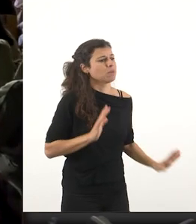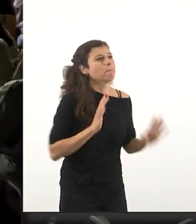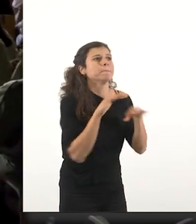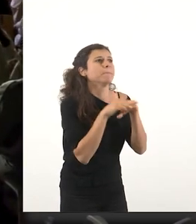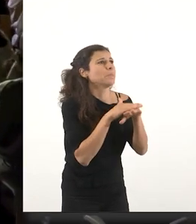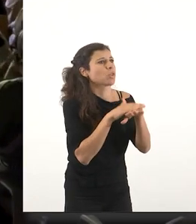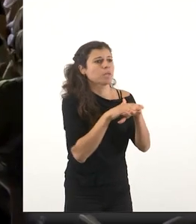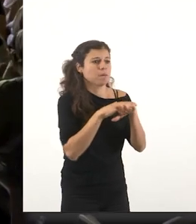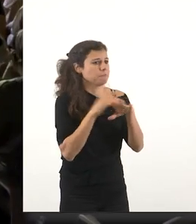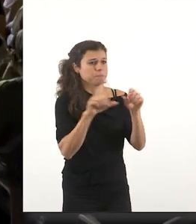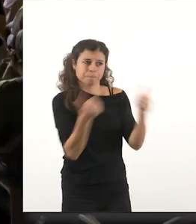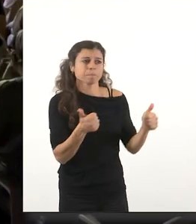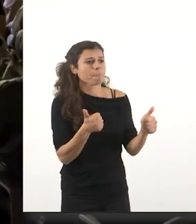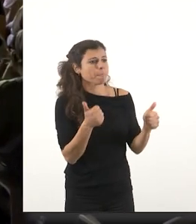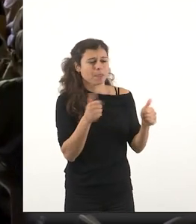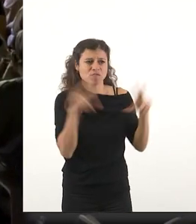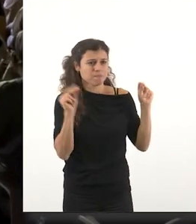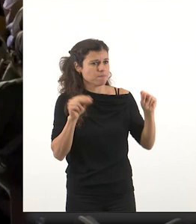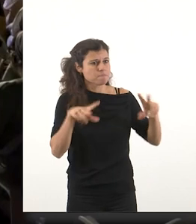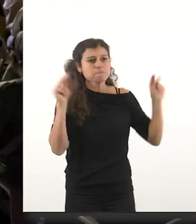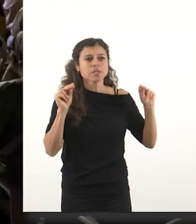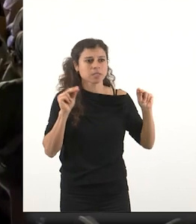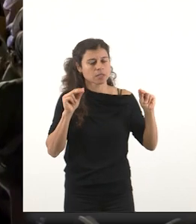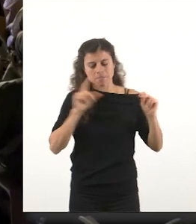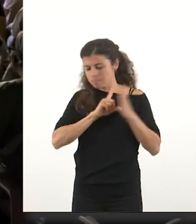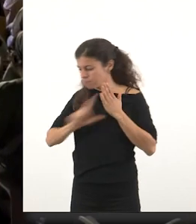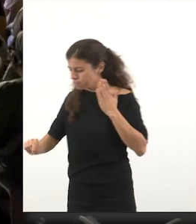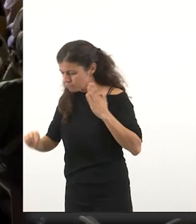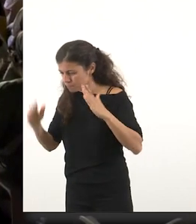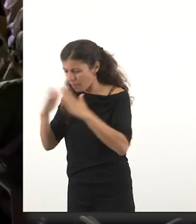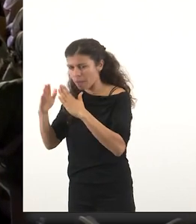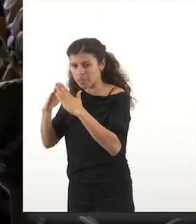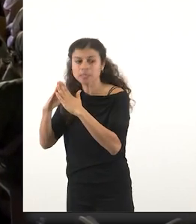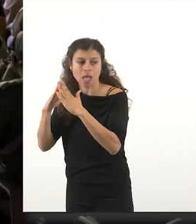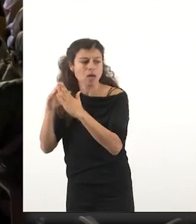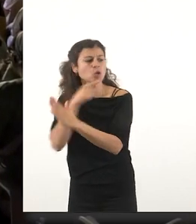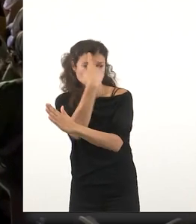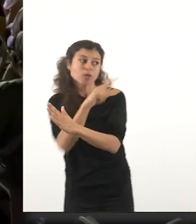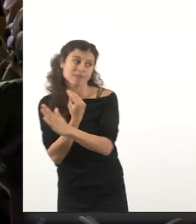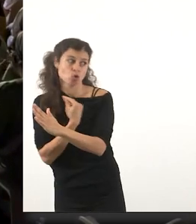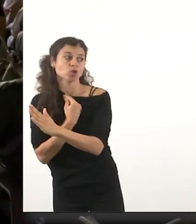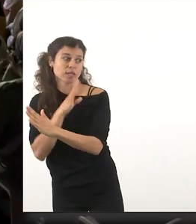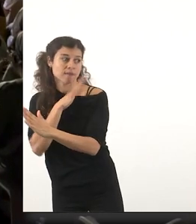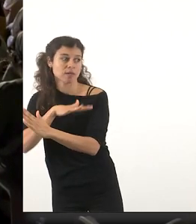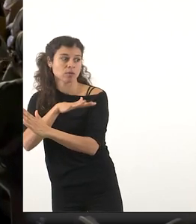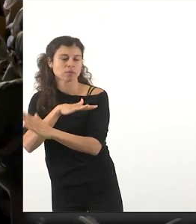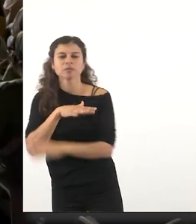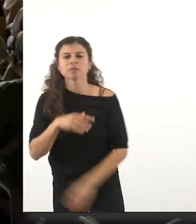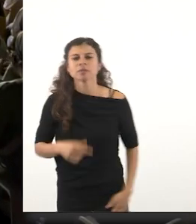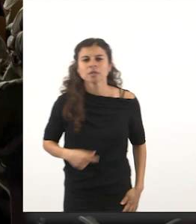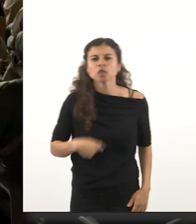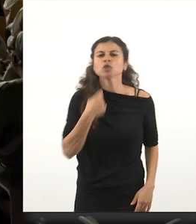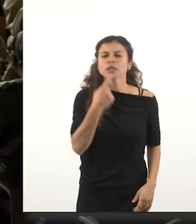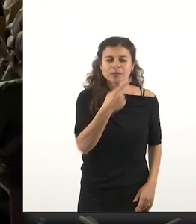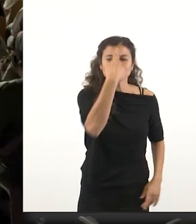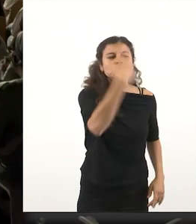Antonio, hemos terminado, ¿vale? Hemos terminado. Y me voy a mi casa, que ya sabes dónde vivo. ¿Qué quiero cuando le digo ya sabes